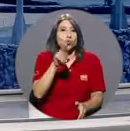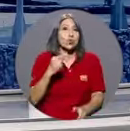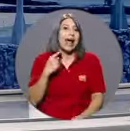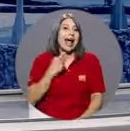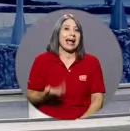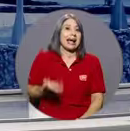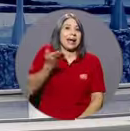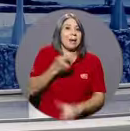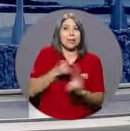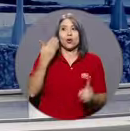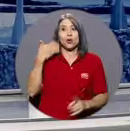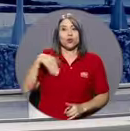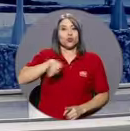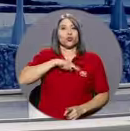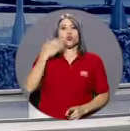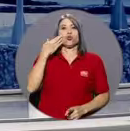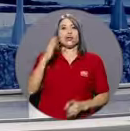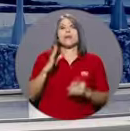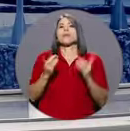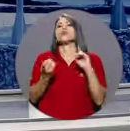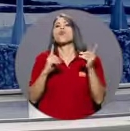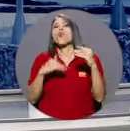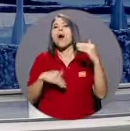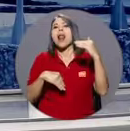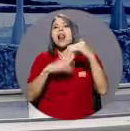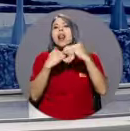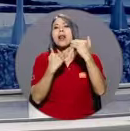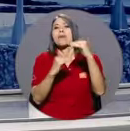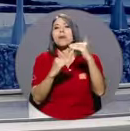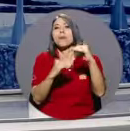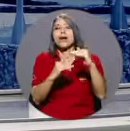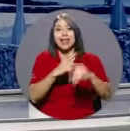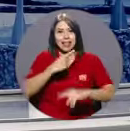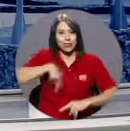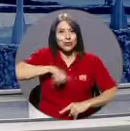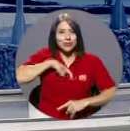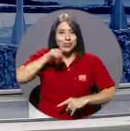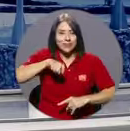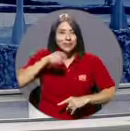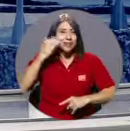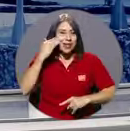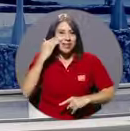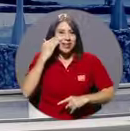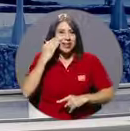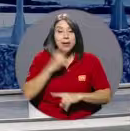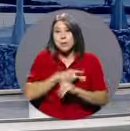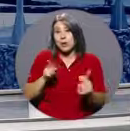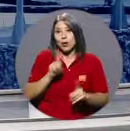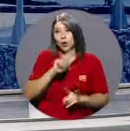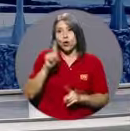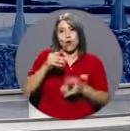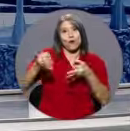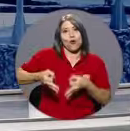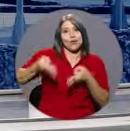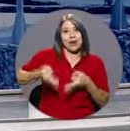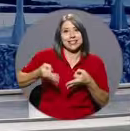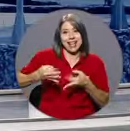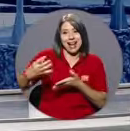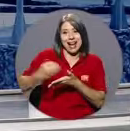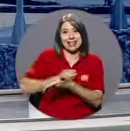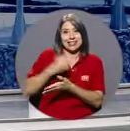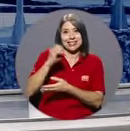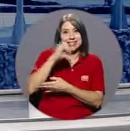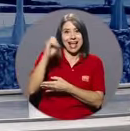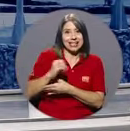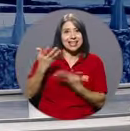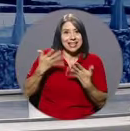poco, sí pensar muy bien cuál sería esa tasa, ¿verdad? Efectivamente, pero tampoco formalizar las tasas que ya están, ¿verdad? Yo creo que también habría